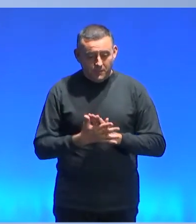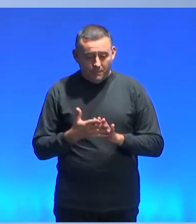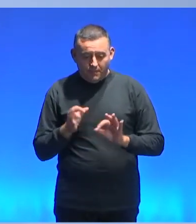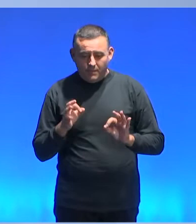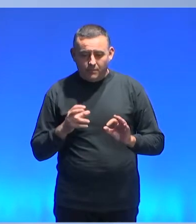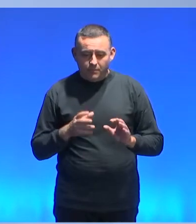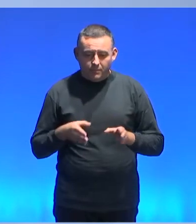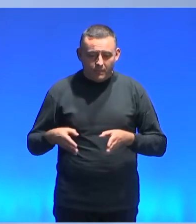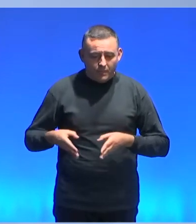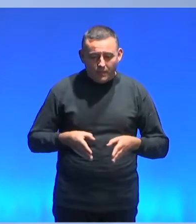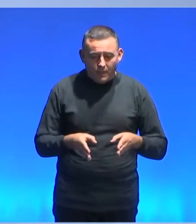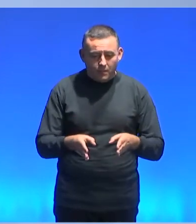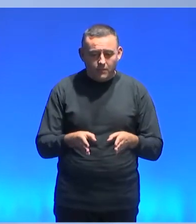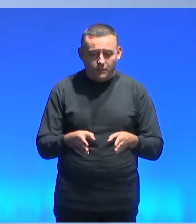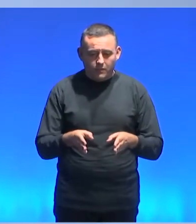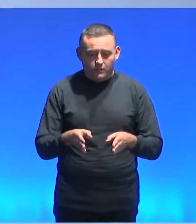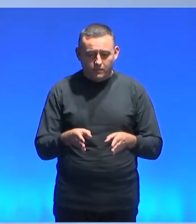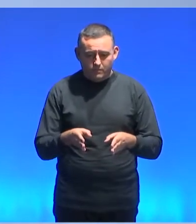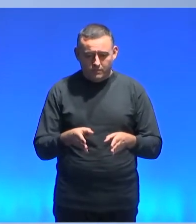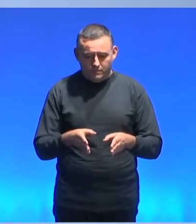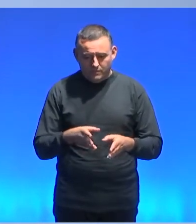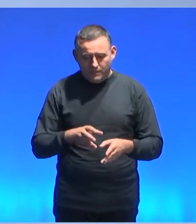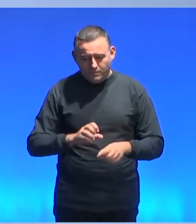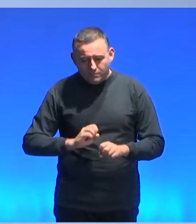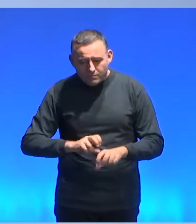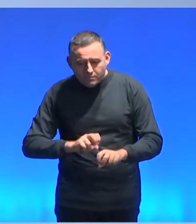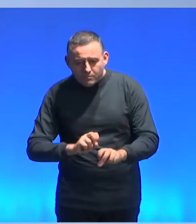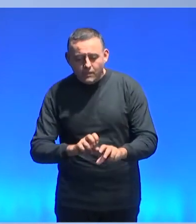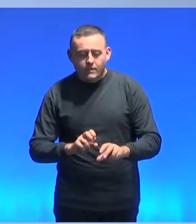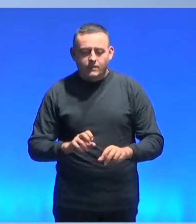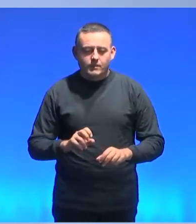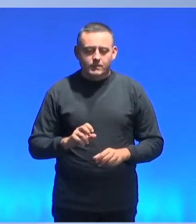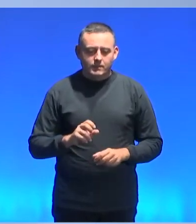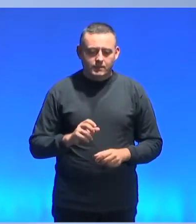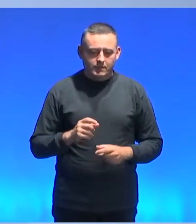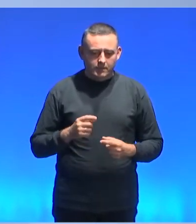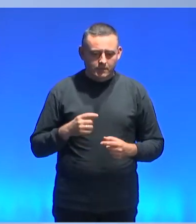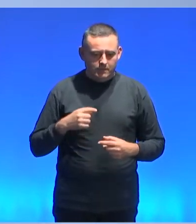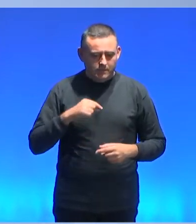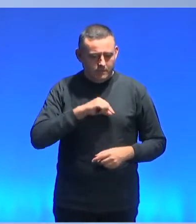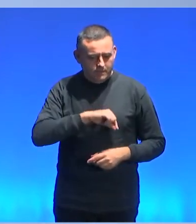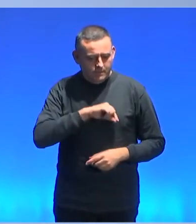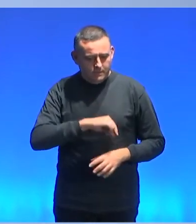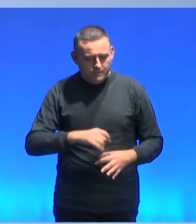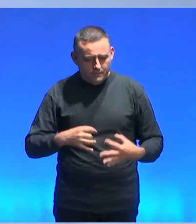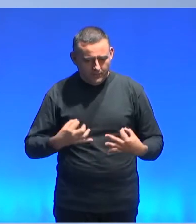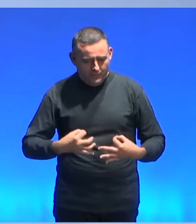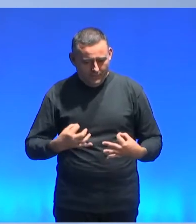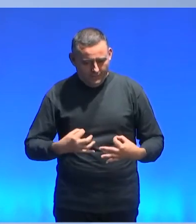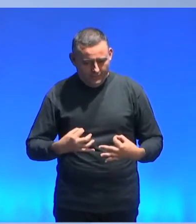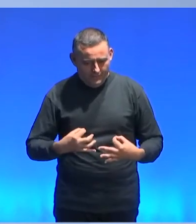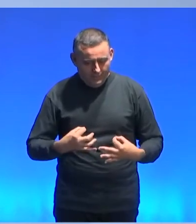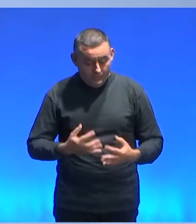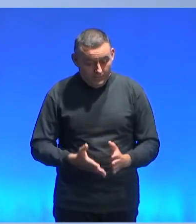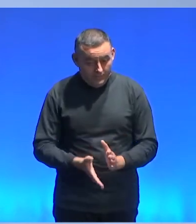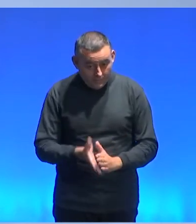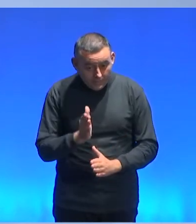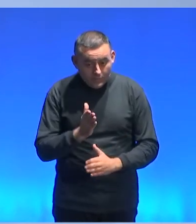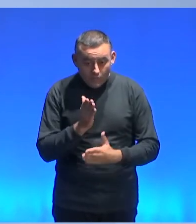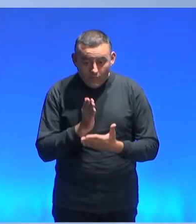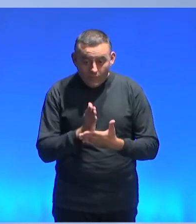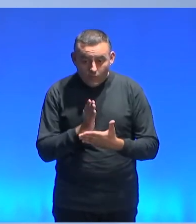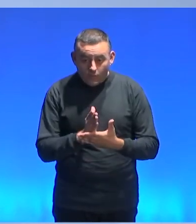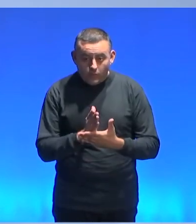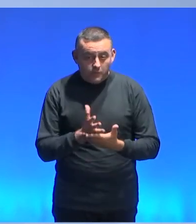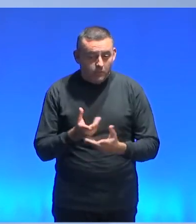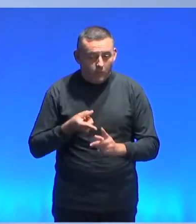no tenía como objetivo final ir a la escuela, que es importante, pero el